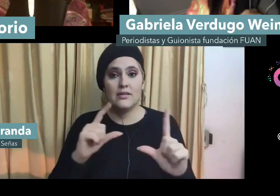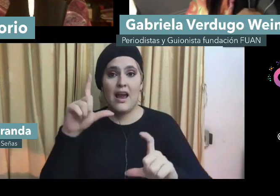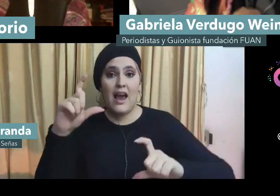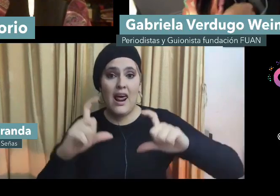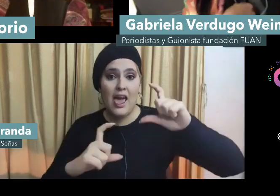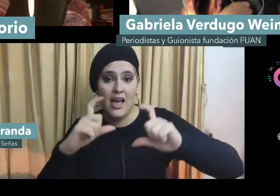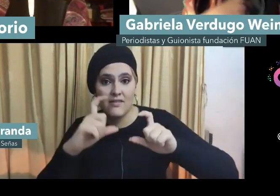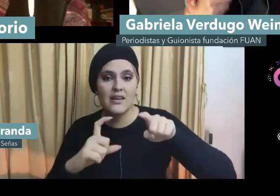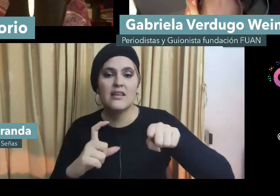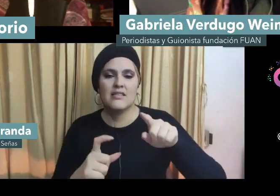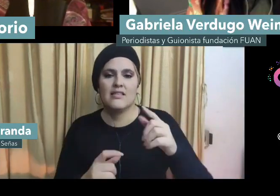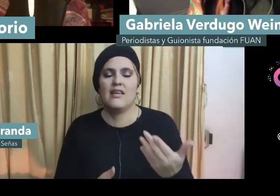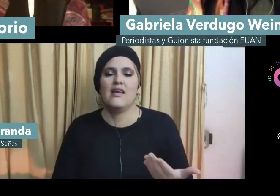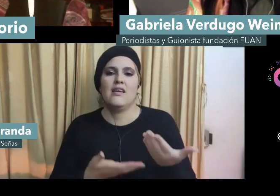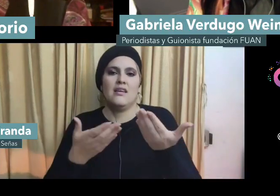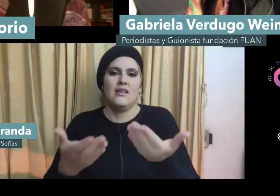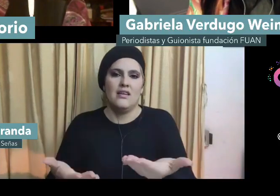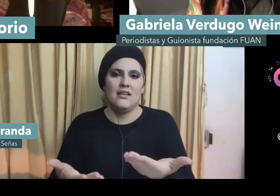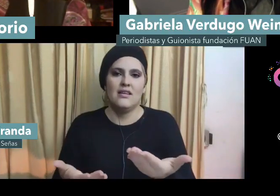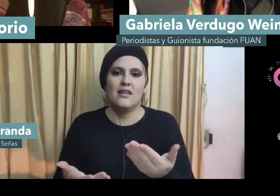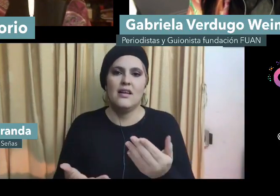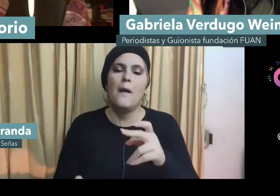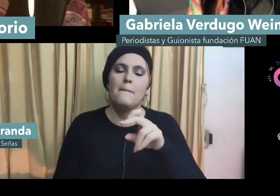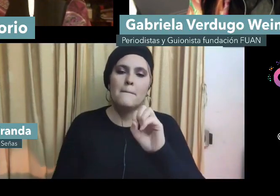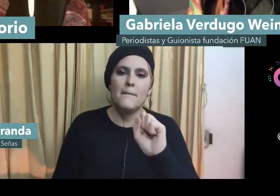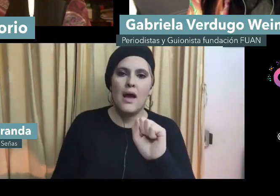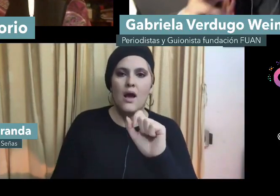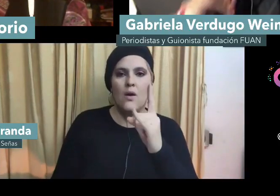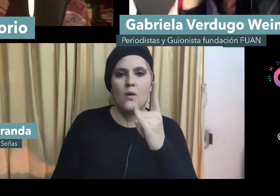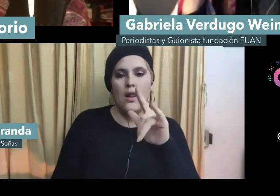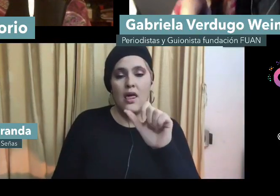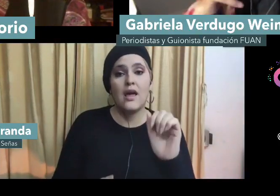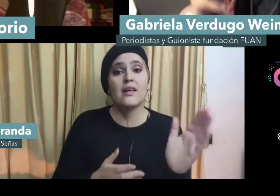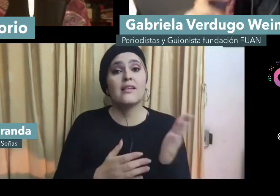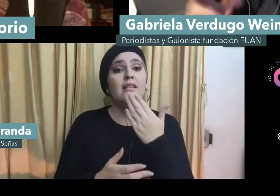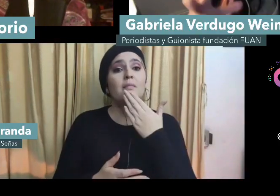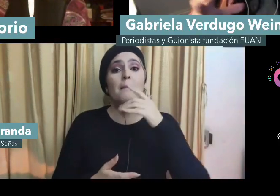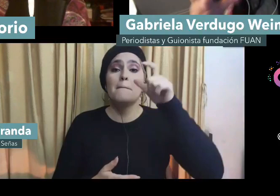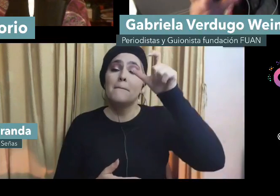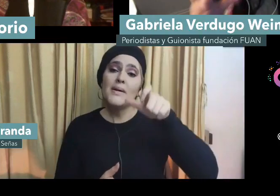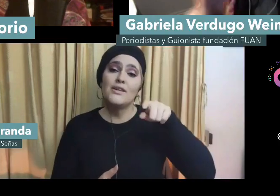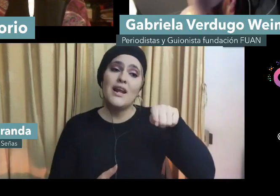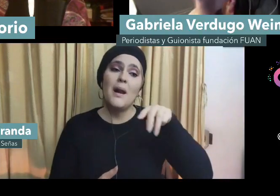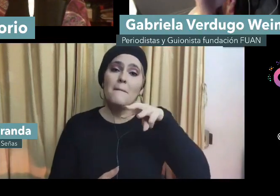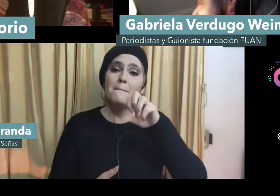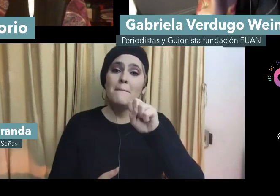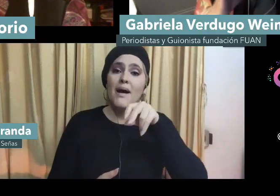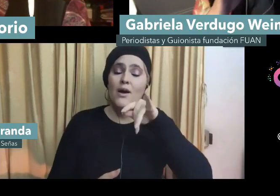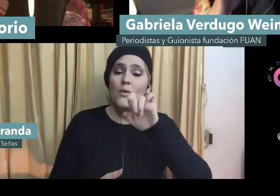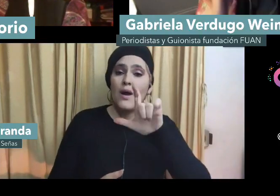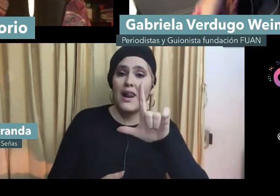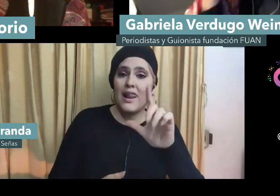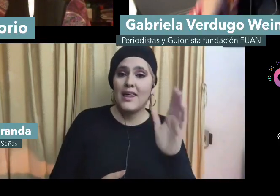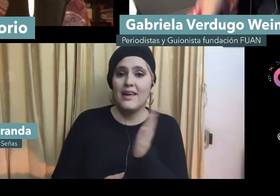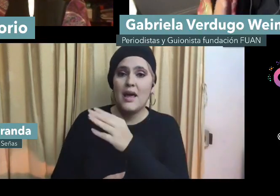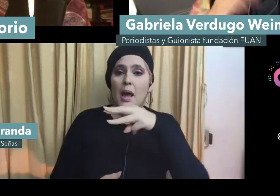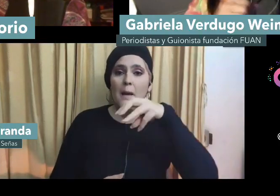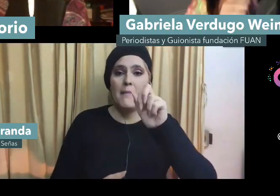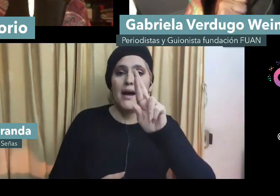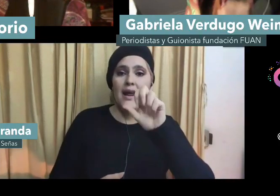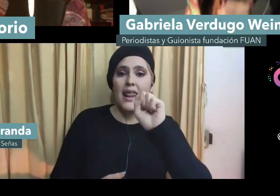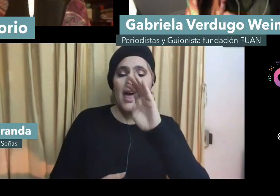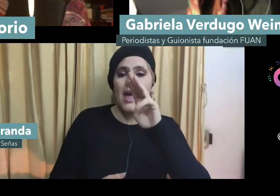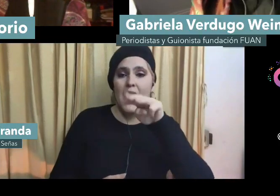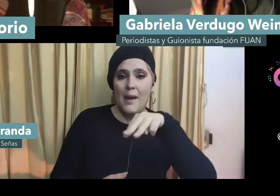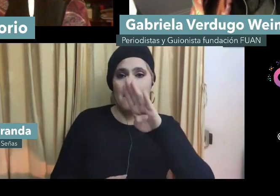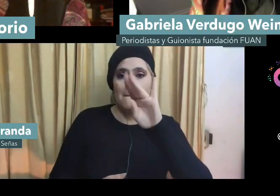Tavilo, también es un elemento fundamental, y Manuel Marambio, que está haciendo esta magia para que todo esto funcione bien. Estamos acá muy ordenadas haciendo